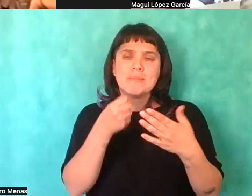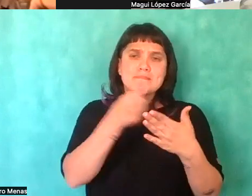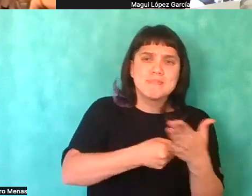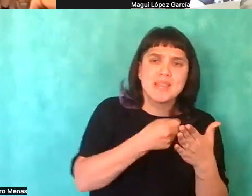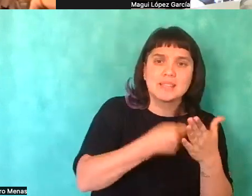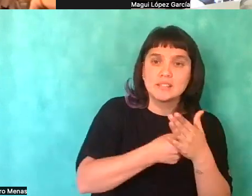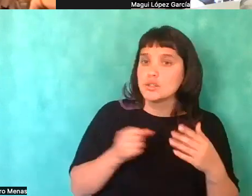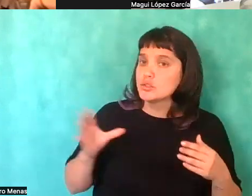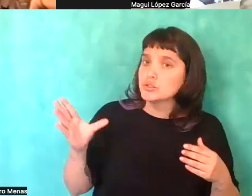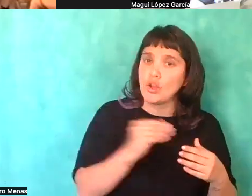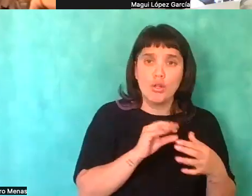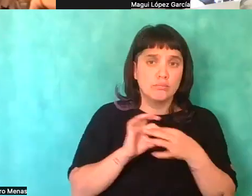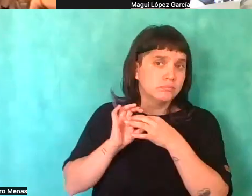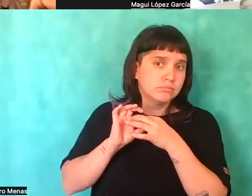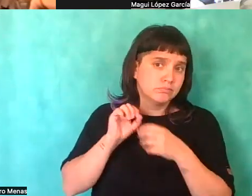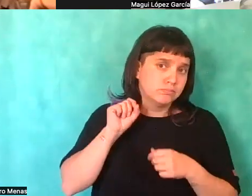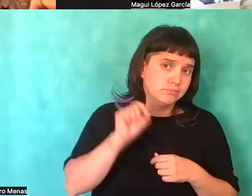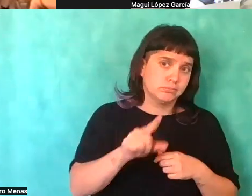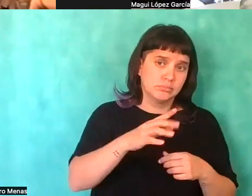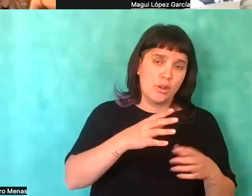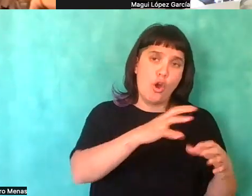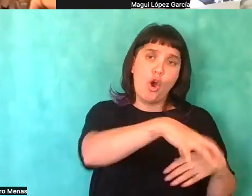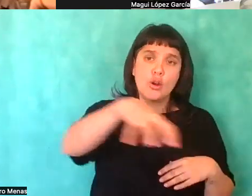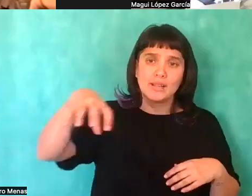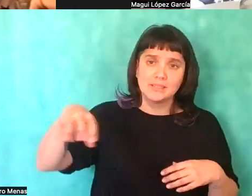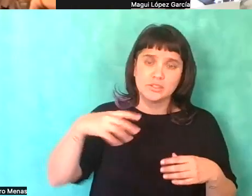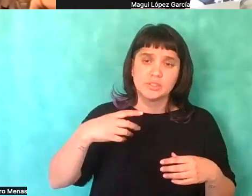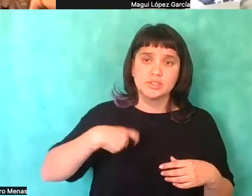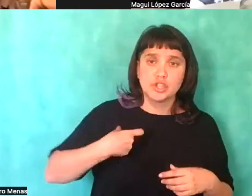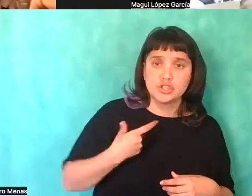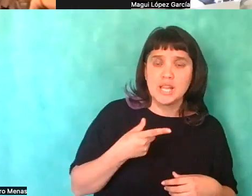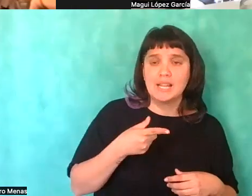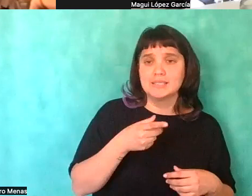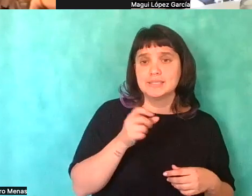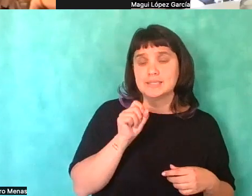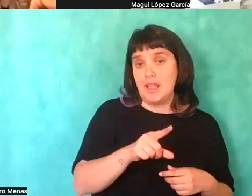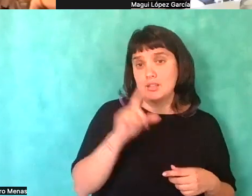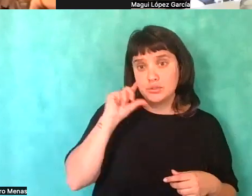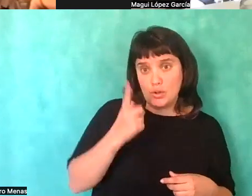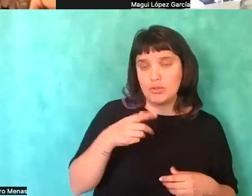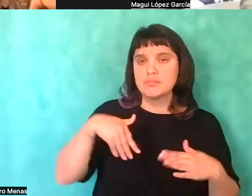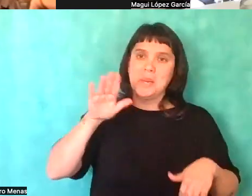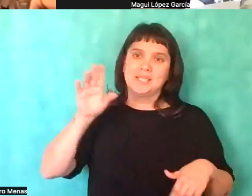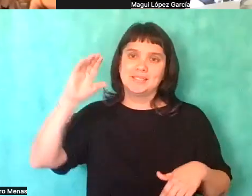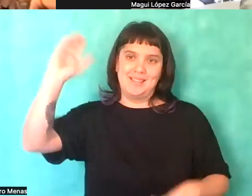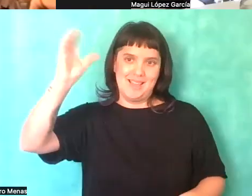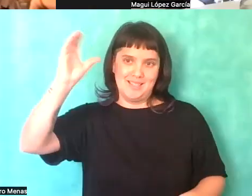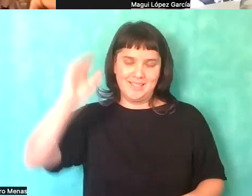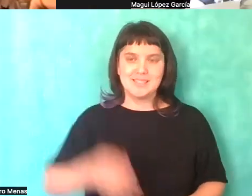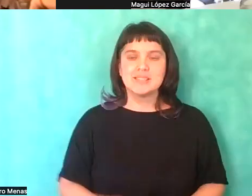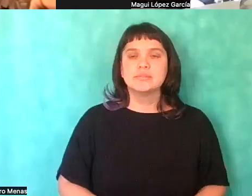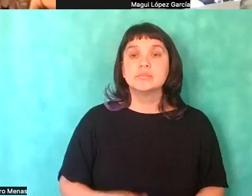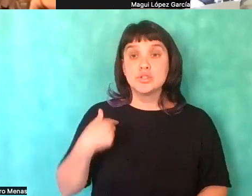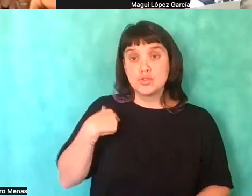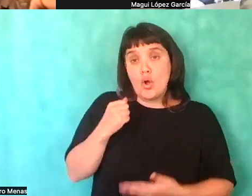iba siempre a la cabeza de las organizaciones sociales, y en particular la Confederación Argentina de Sordos. Y bueno, desde mi